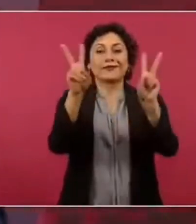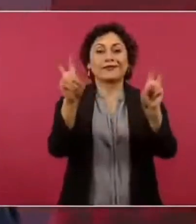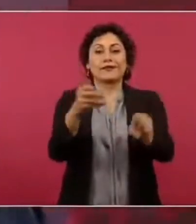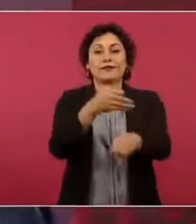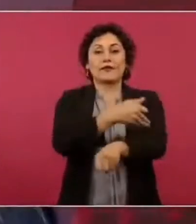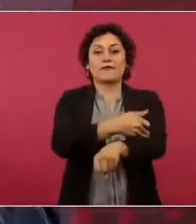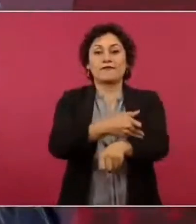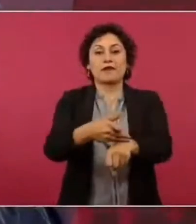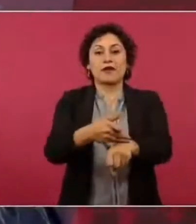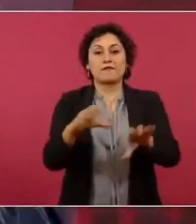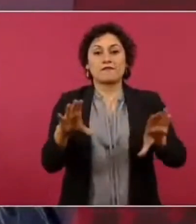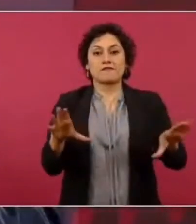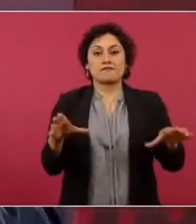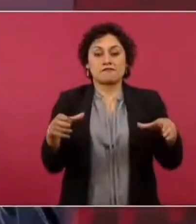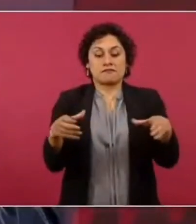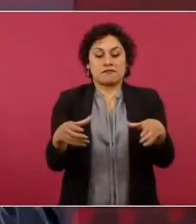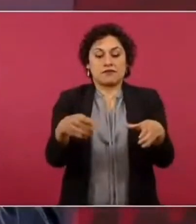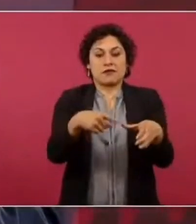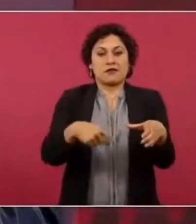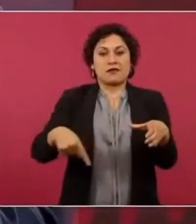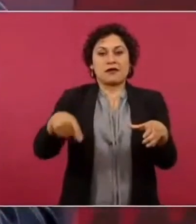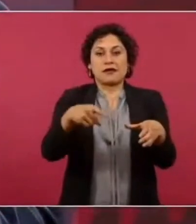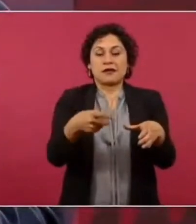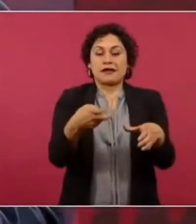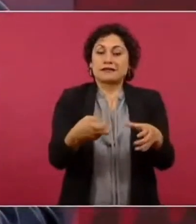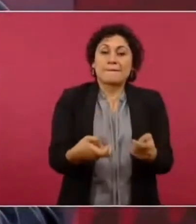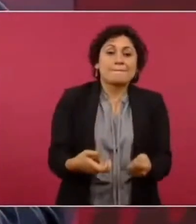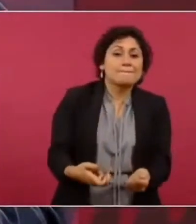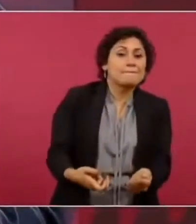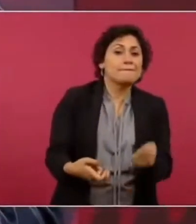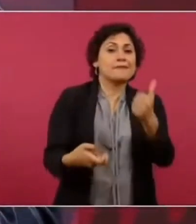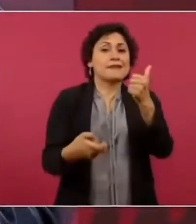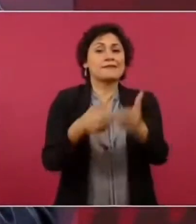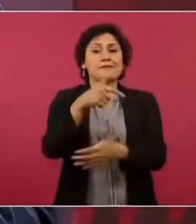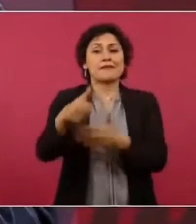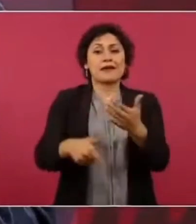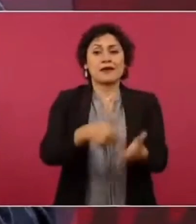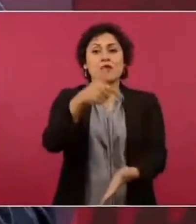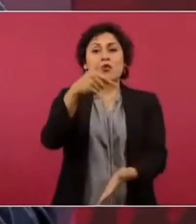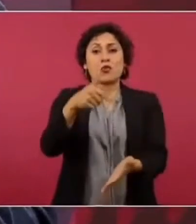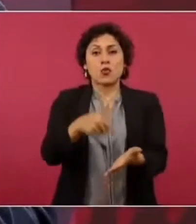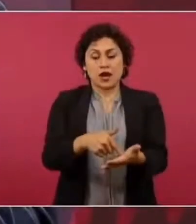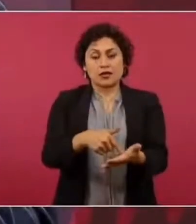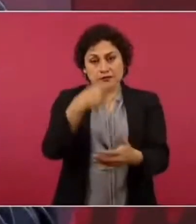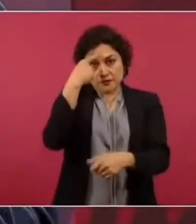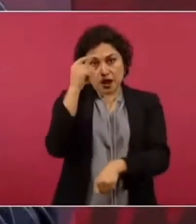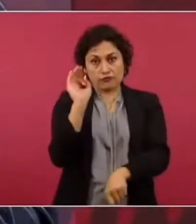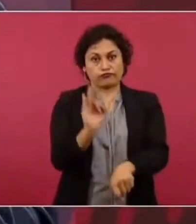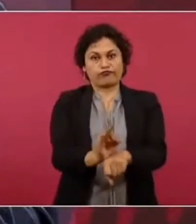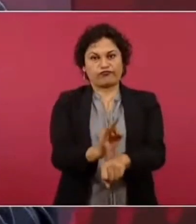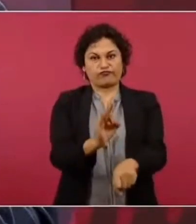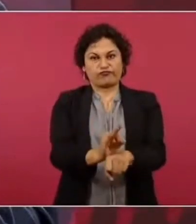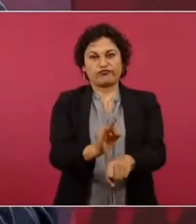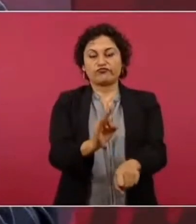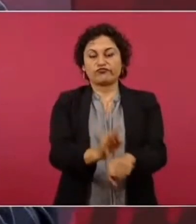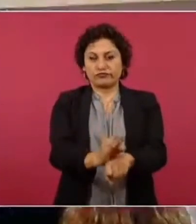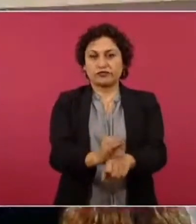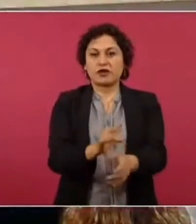la principal institución de seguridad social, la familia mexicana.